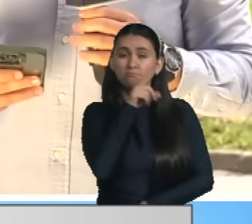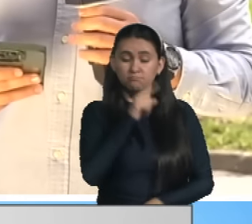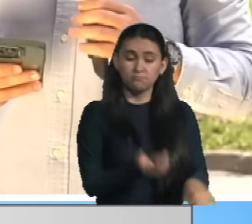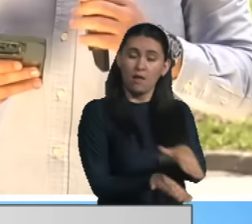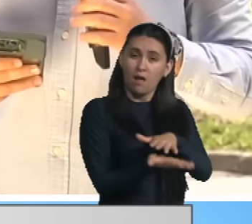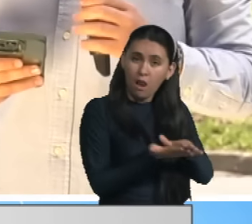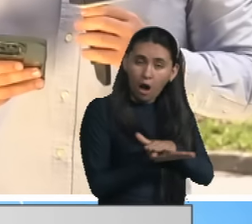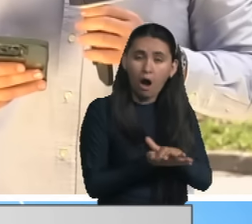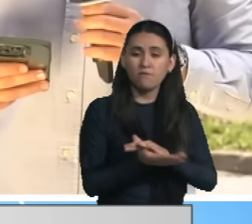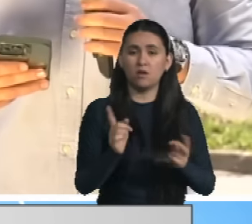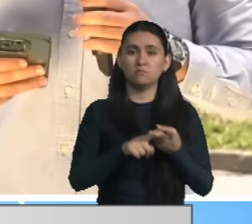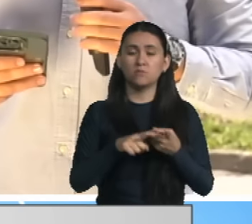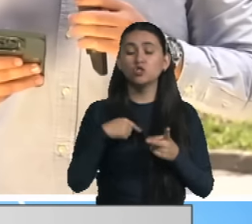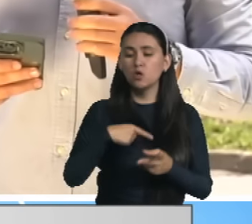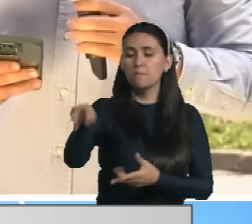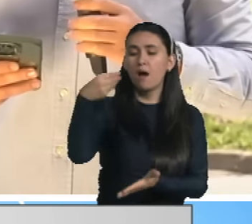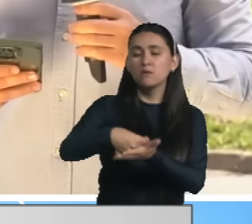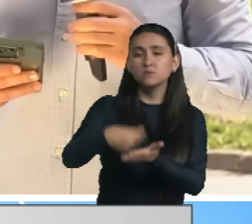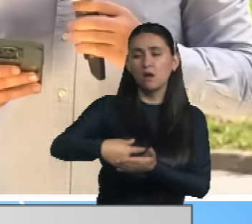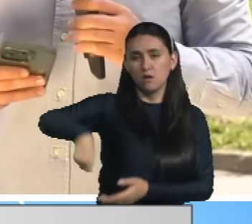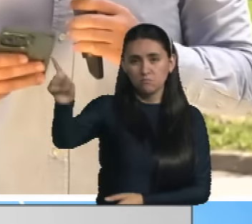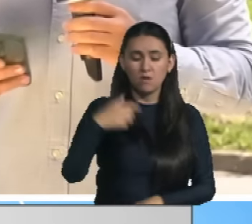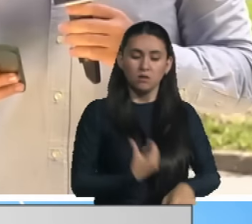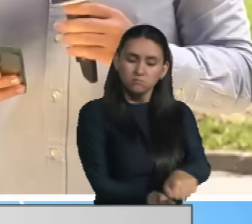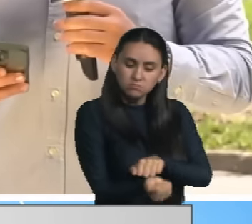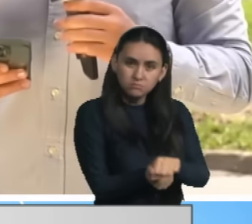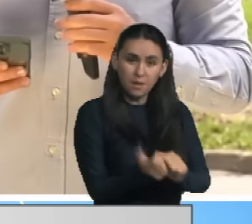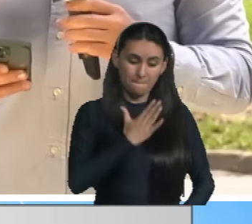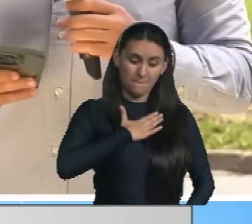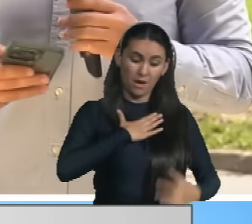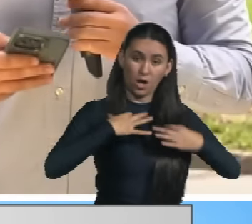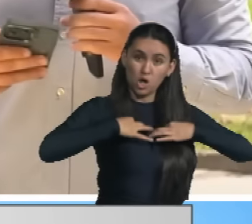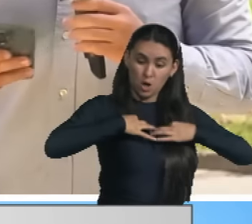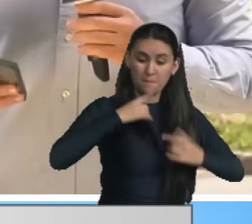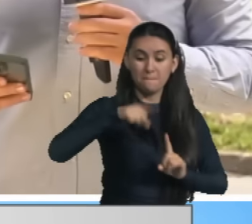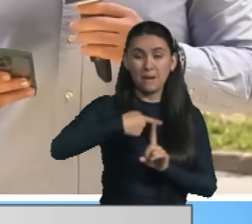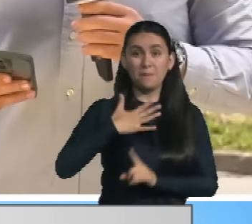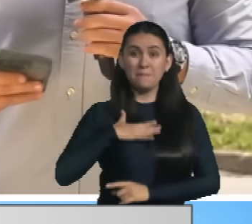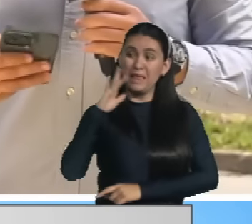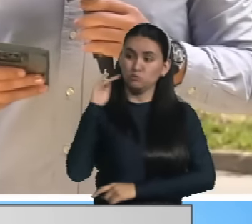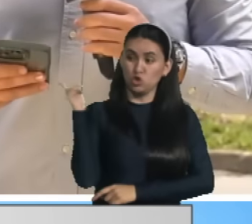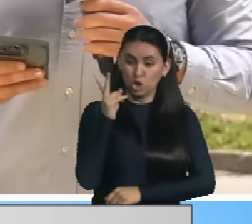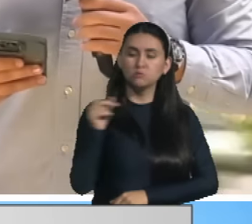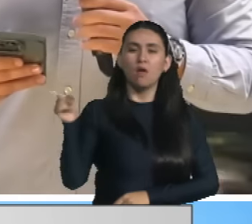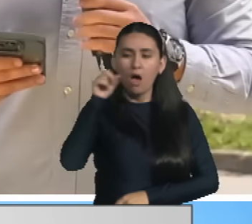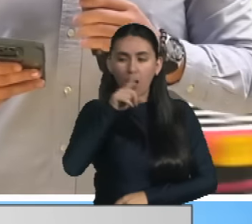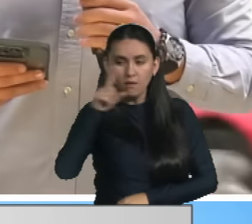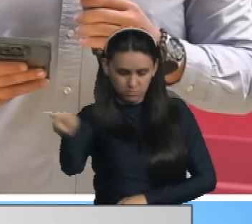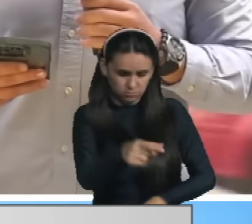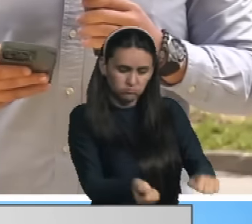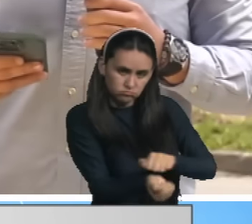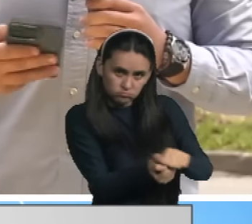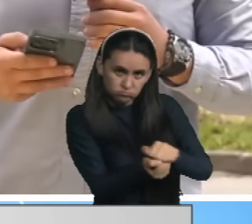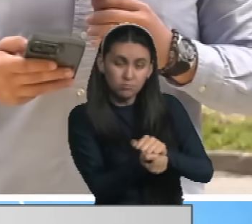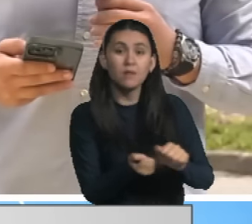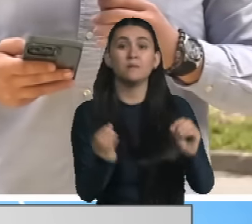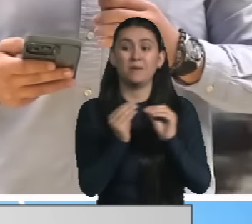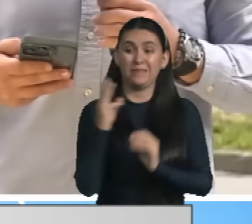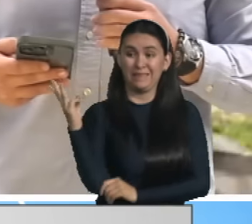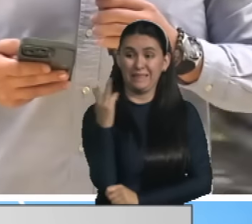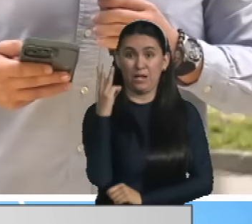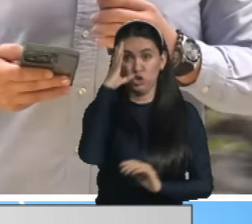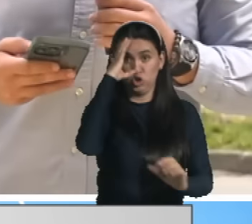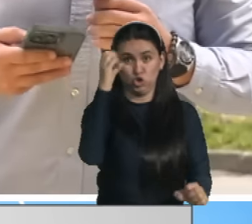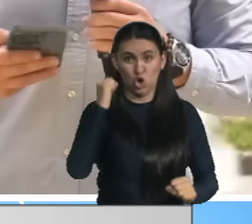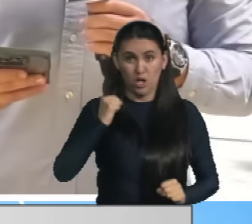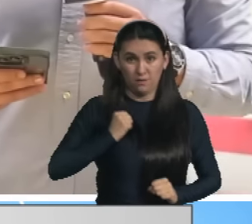la losa, hacer compras, lavarle la ropa a él y también a su esposa. Además de esto, recibían los tres soldados